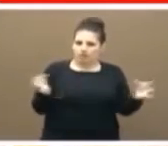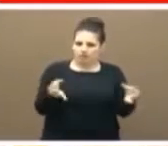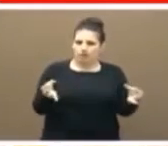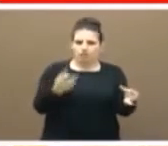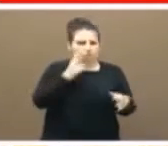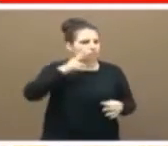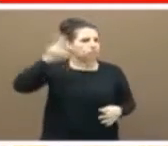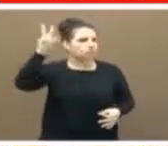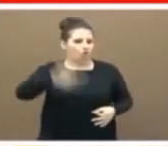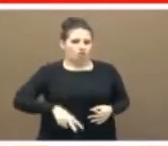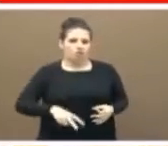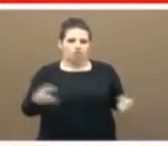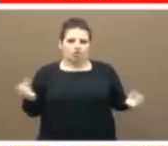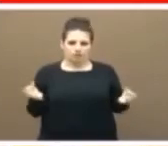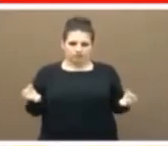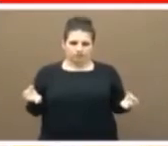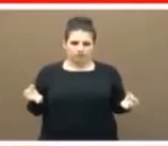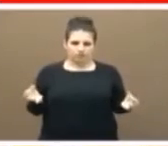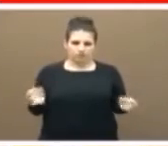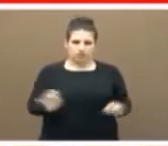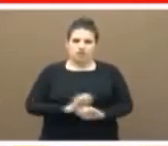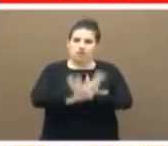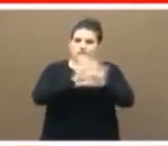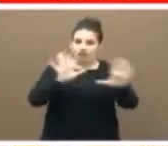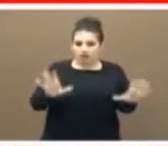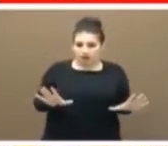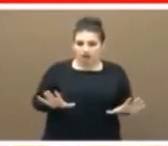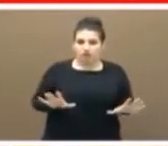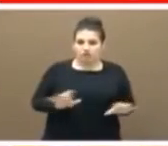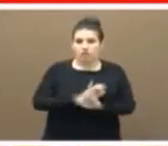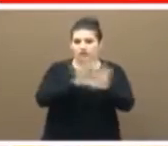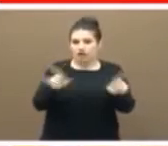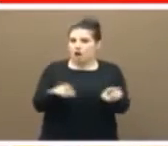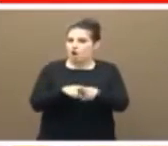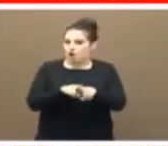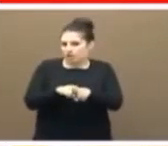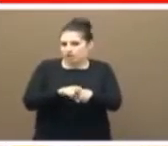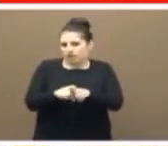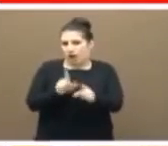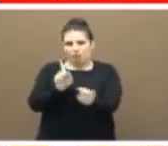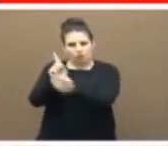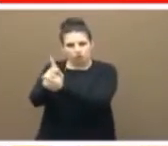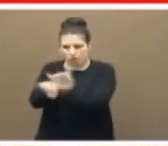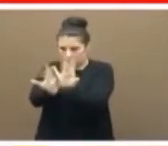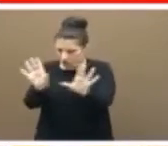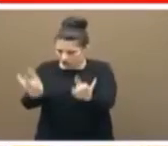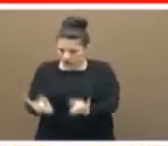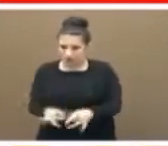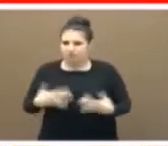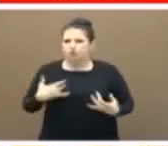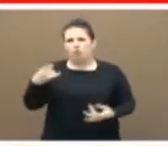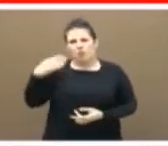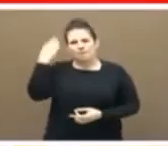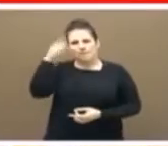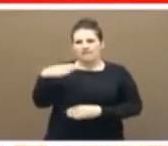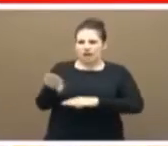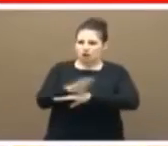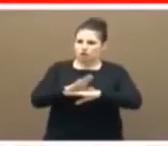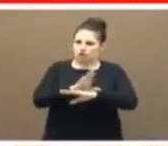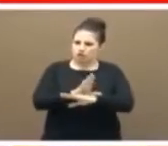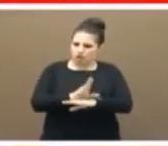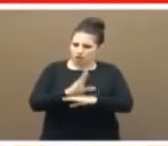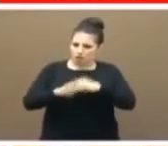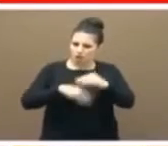el reconocimiento y obviamente la crítica de la oposición. ¿O piensa usted que si el consejero lo estuviera haciendo